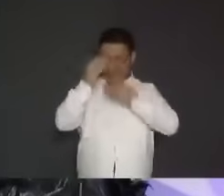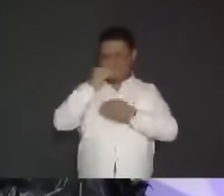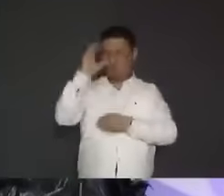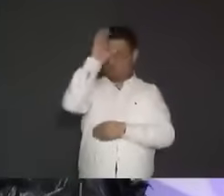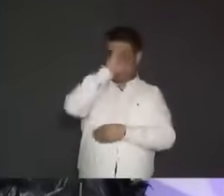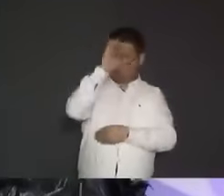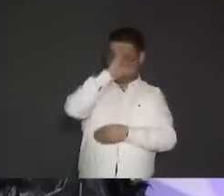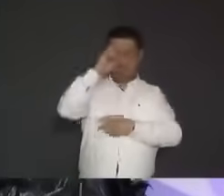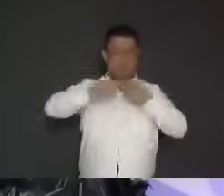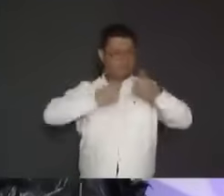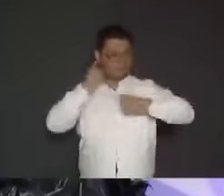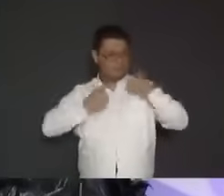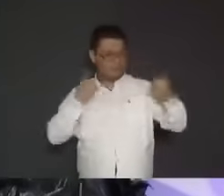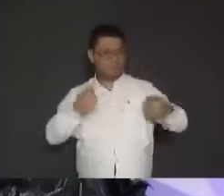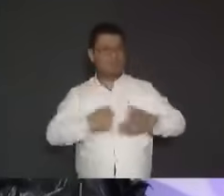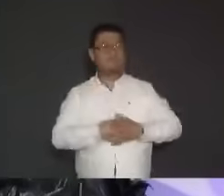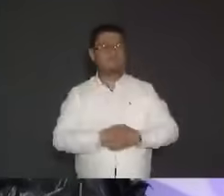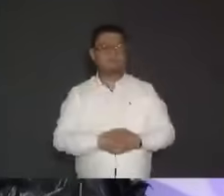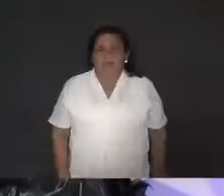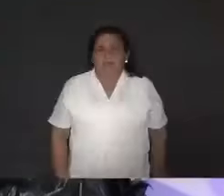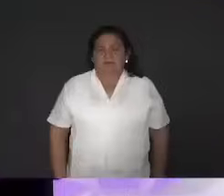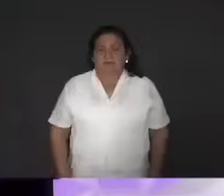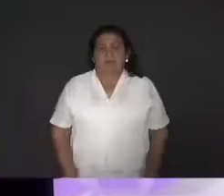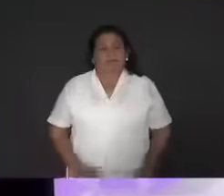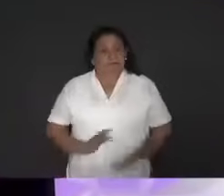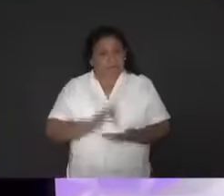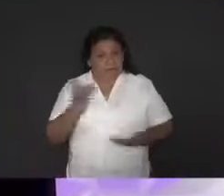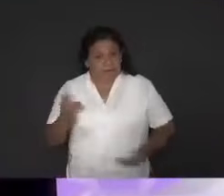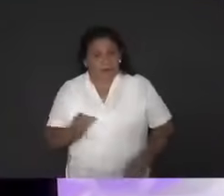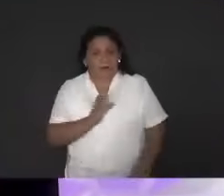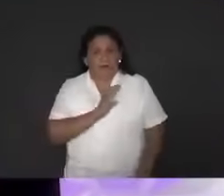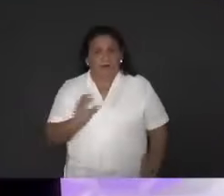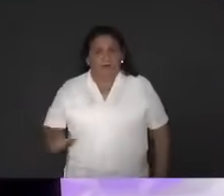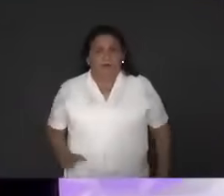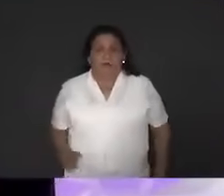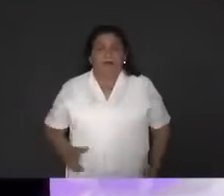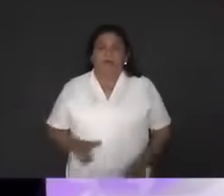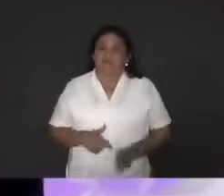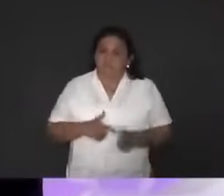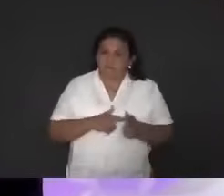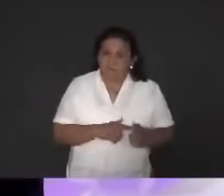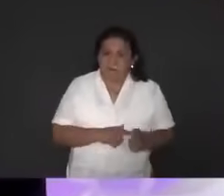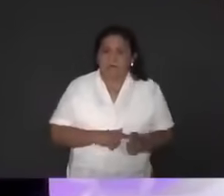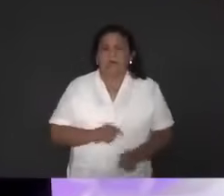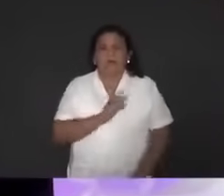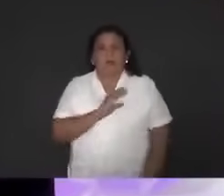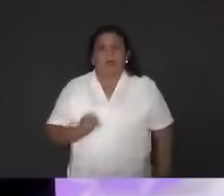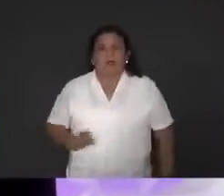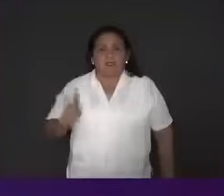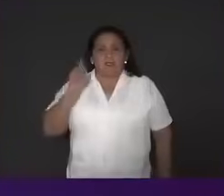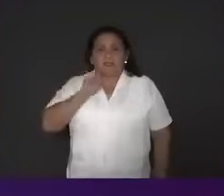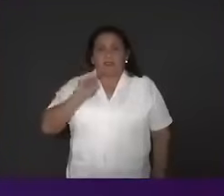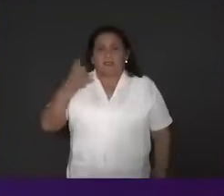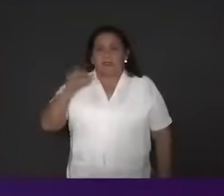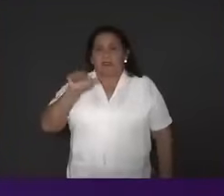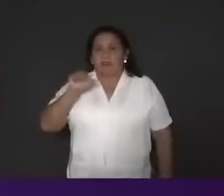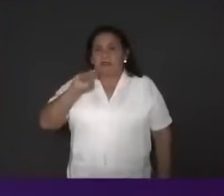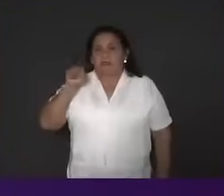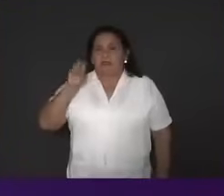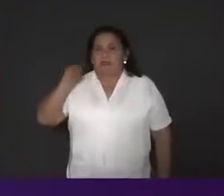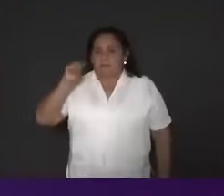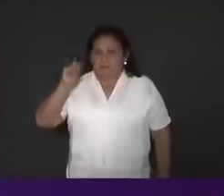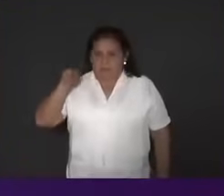animales de compañía. Muchas gracias. Gracias, candidato. Gracias, candidato. Ahora continuamos con la candidata Yamil Yasmín López Manrique. Adelante,